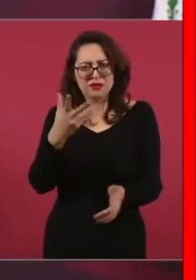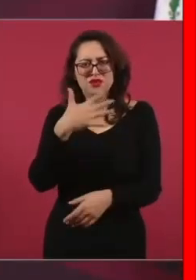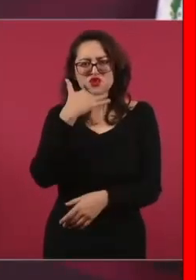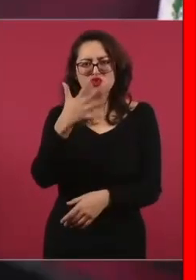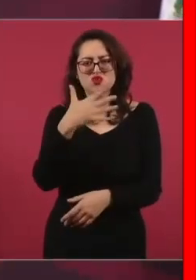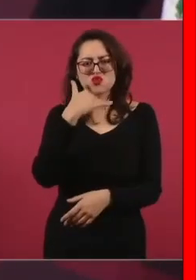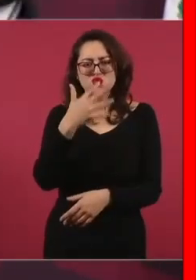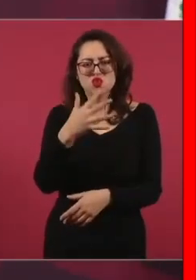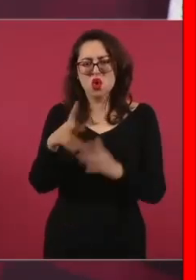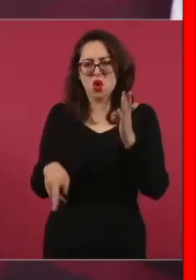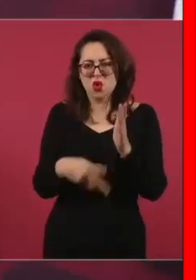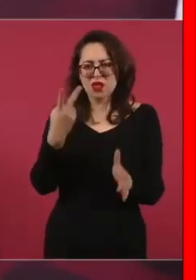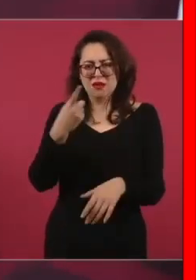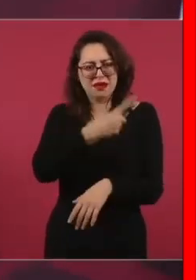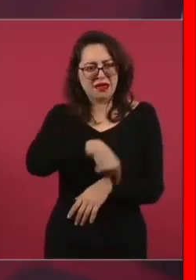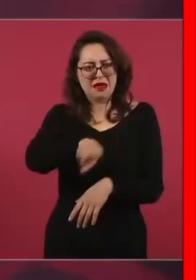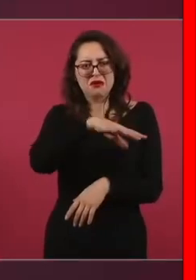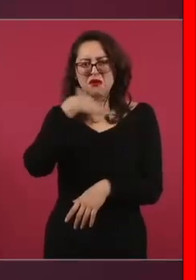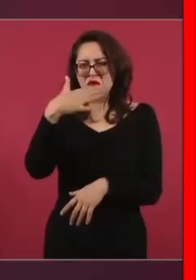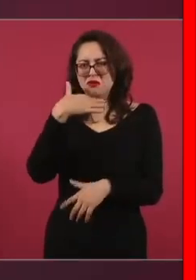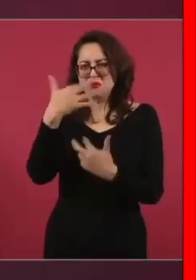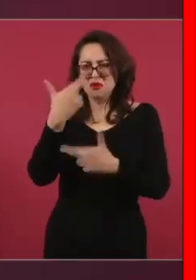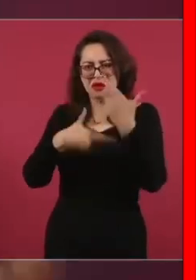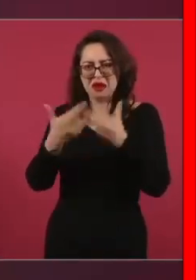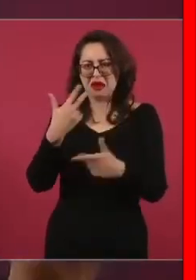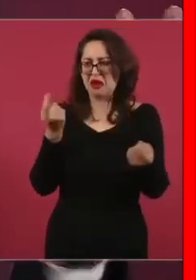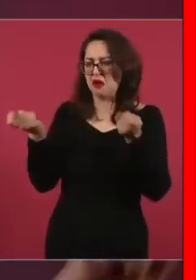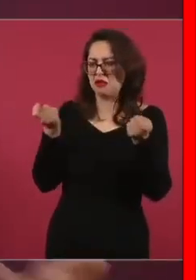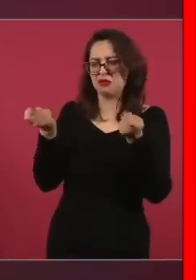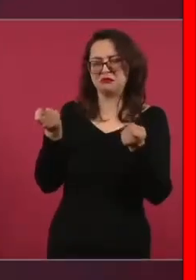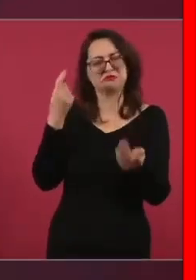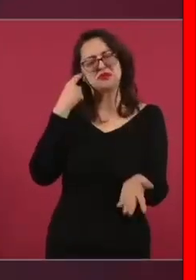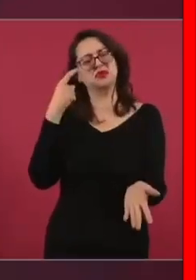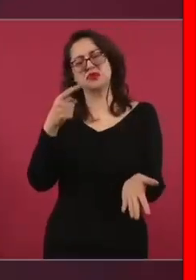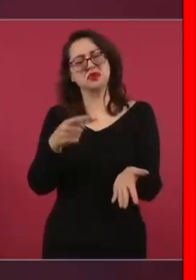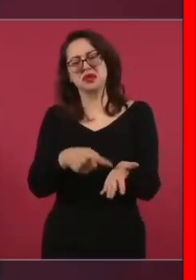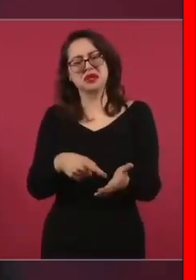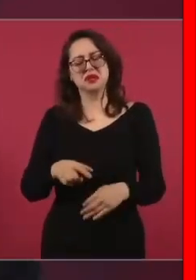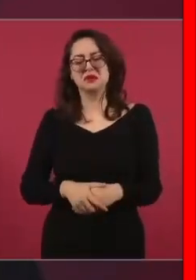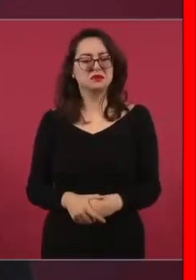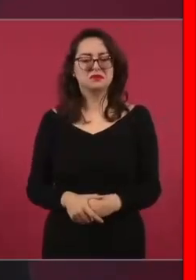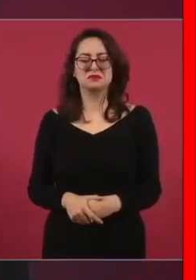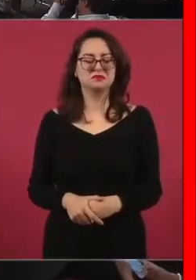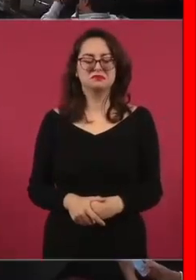o que regresen los corruptos? ¿Qué les dio el gobierno